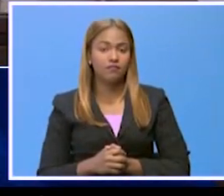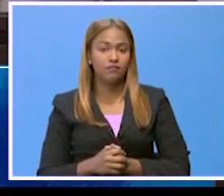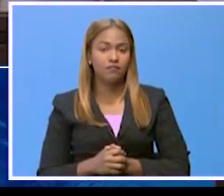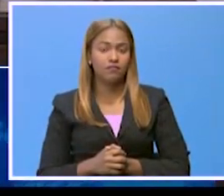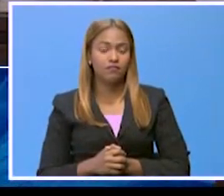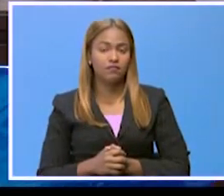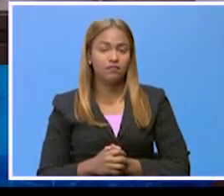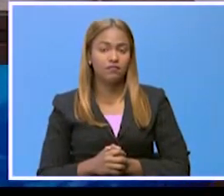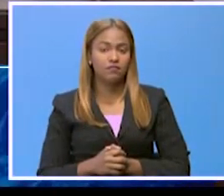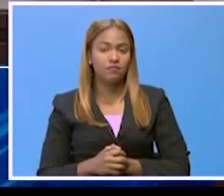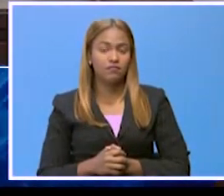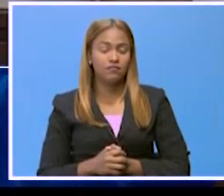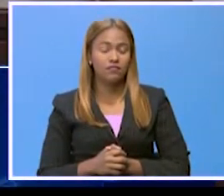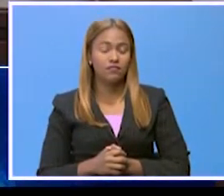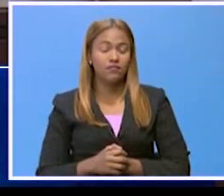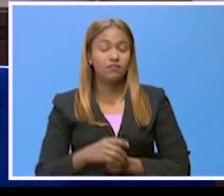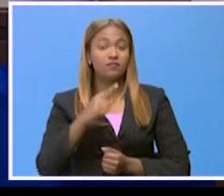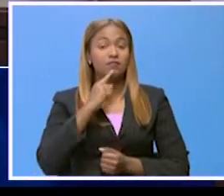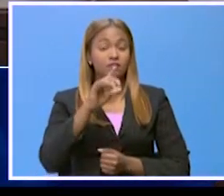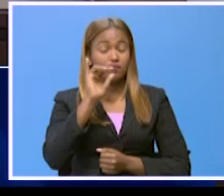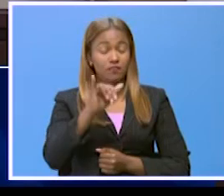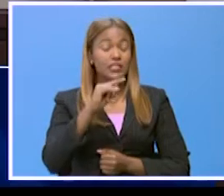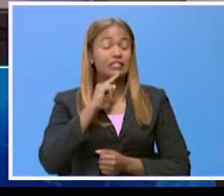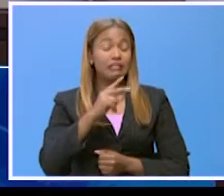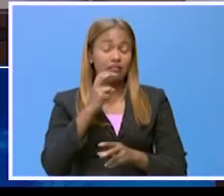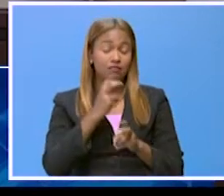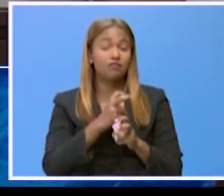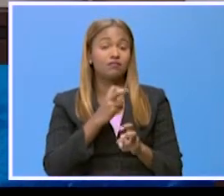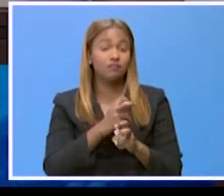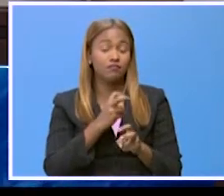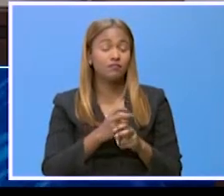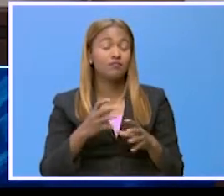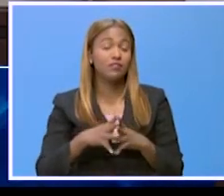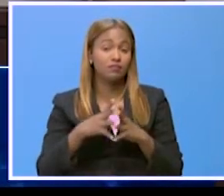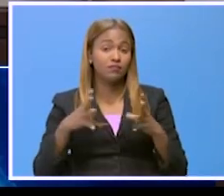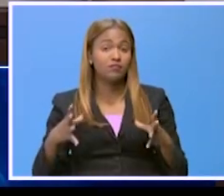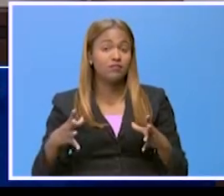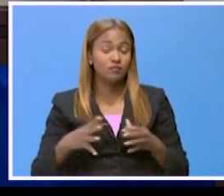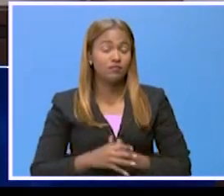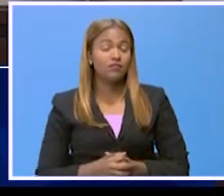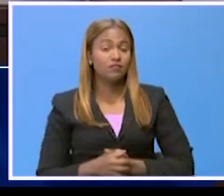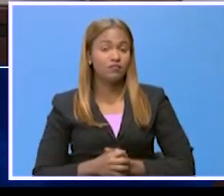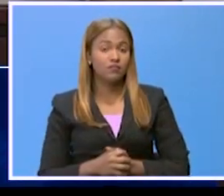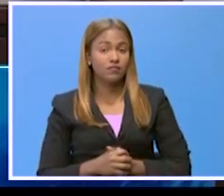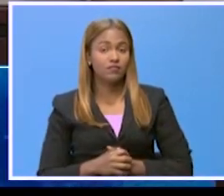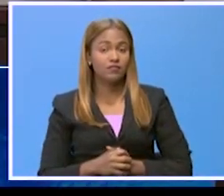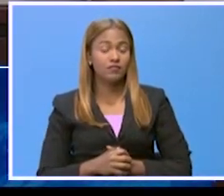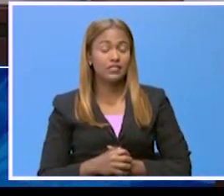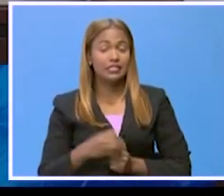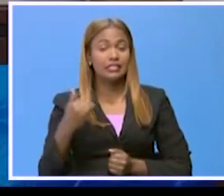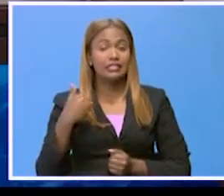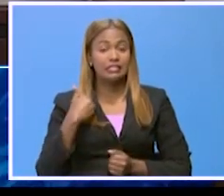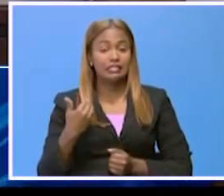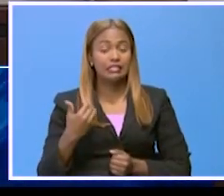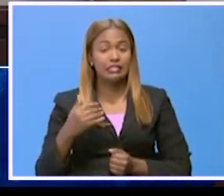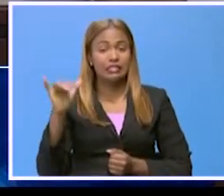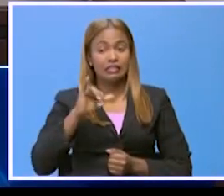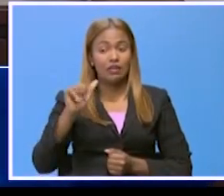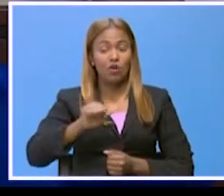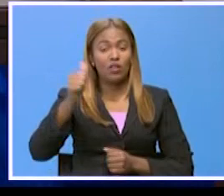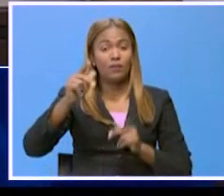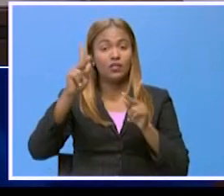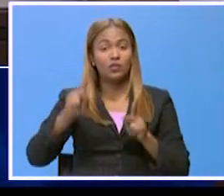es realmente traumático muy difícil estar entregado a otra persona